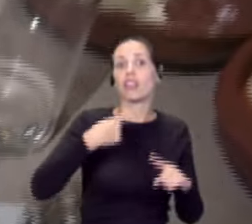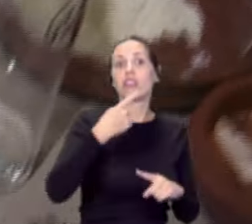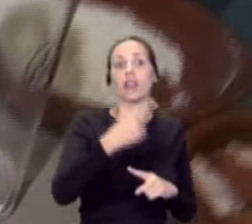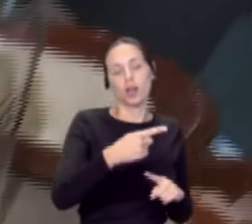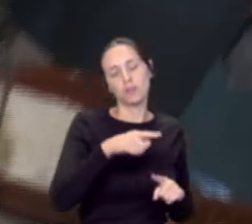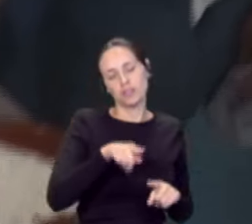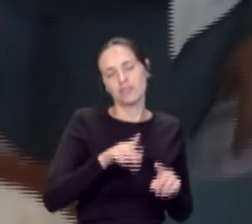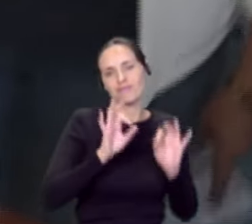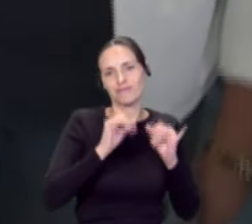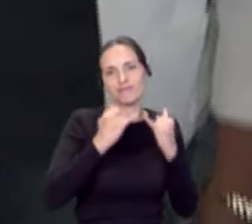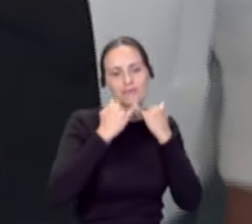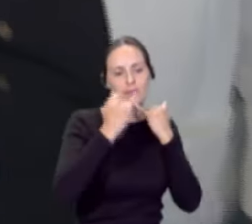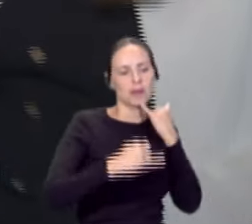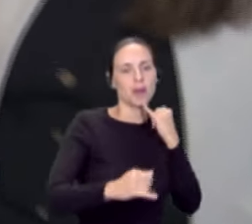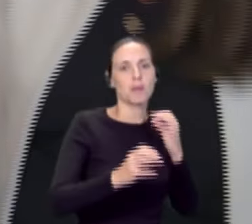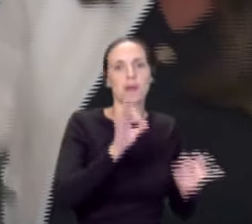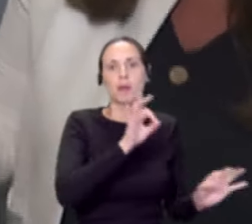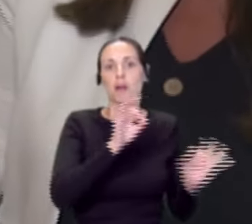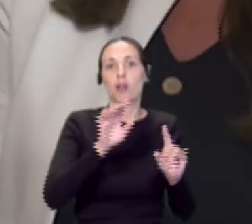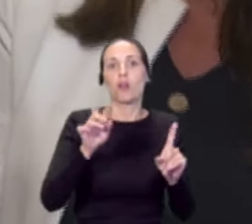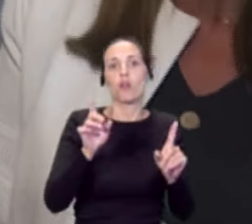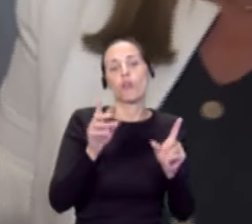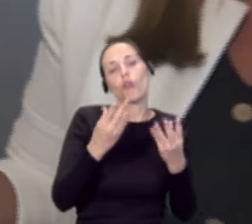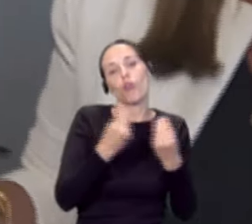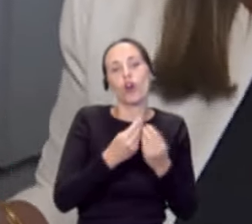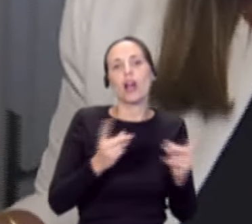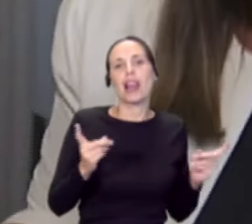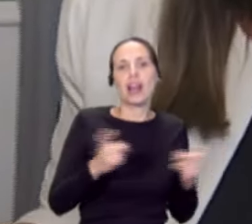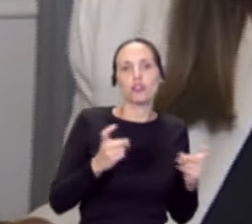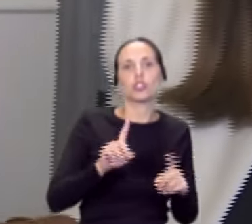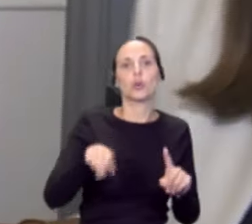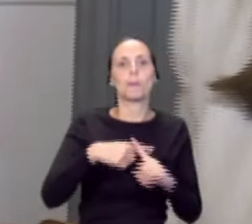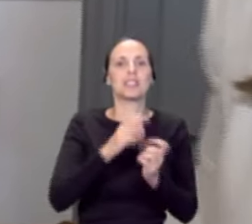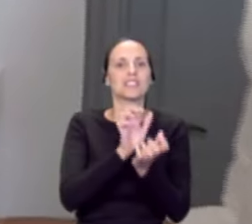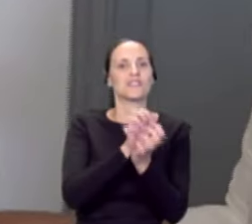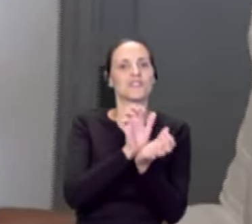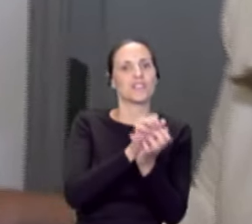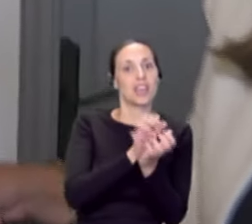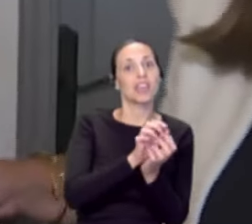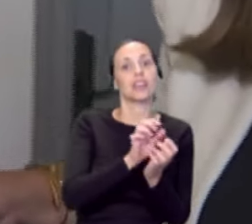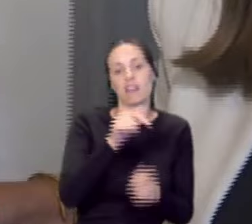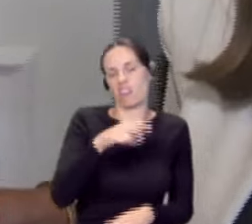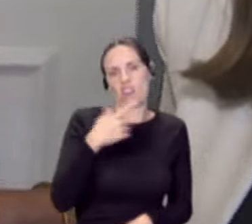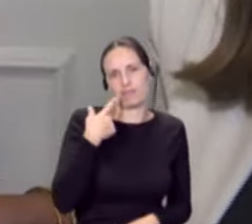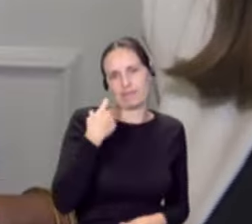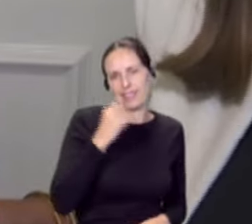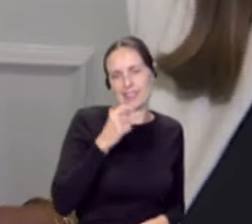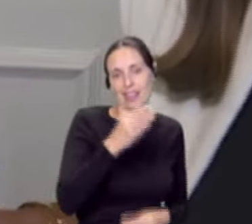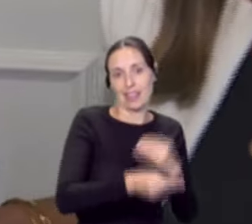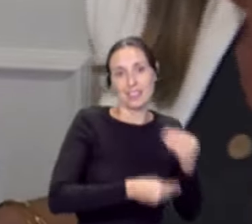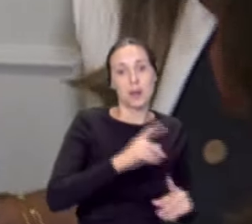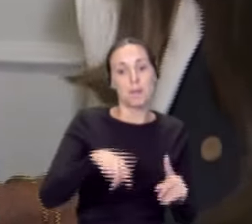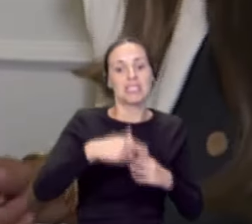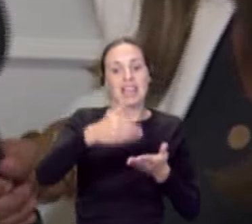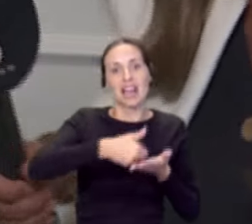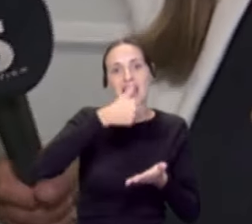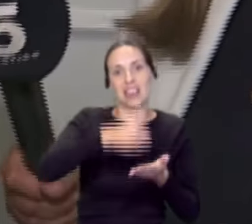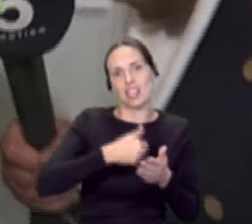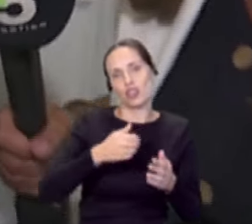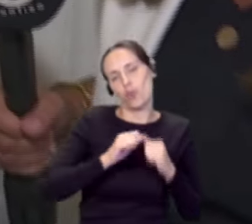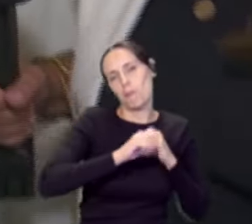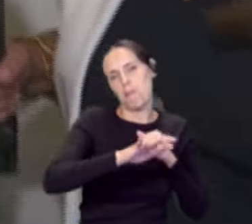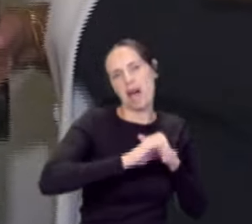papardeles con langostinos y vieiras, que son muy típicos aquí en La Filomena, con un caldito marinero, ¿vale? La verdad que salen fantásticos. Claro, y una